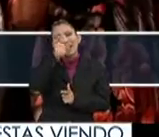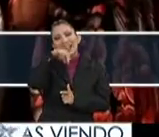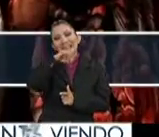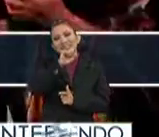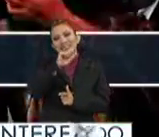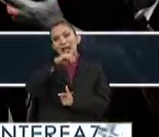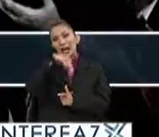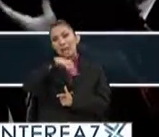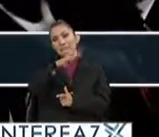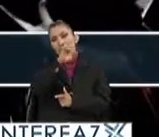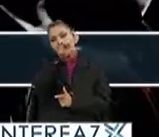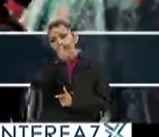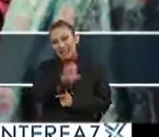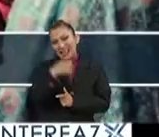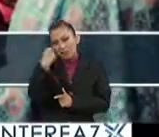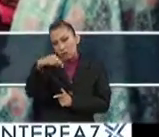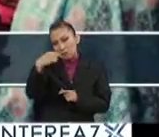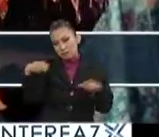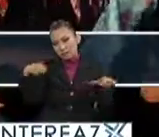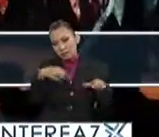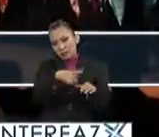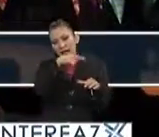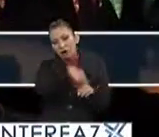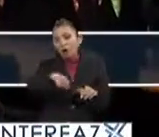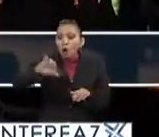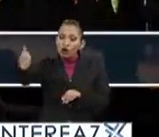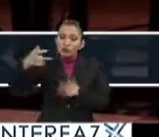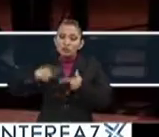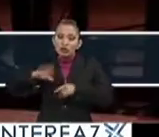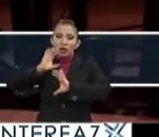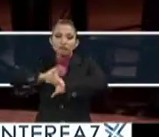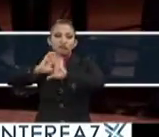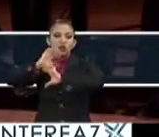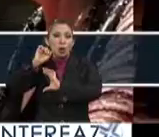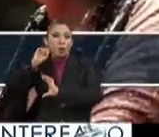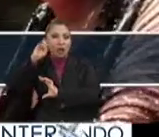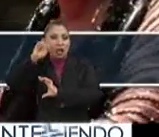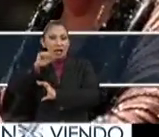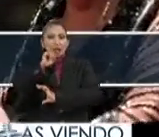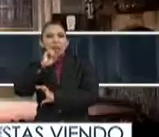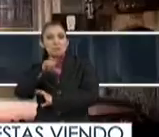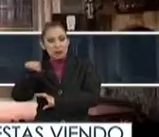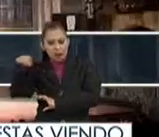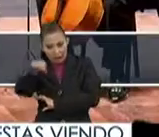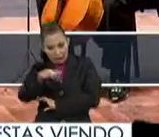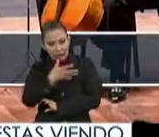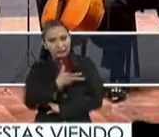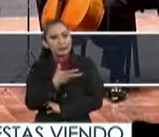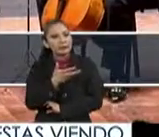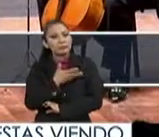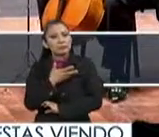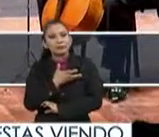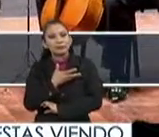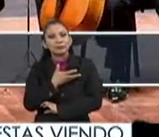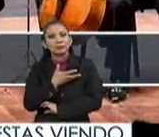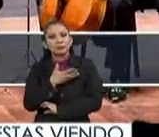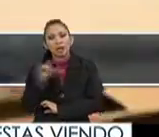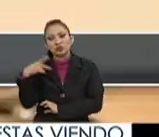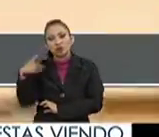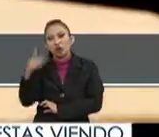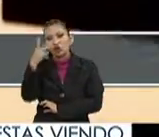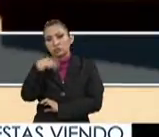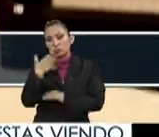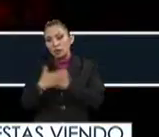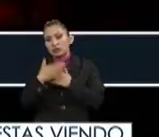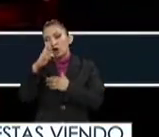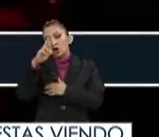más dedicado a las puestas en escena, digamos, óperas de cámara, hacen mucho ellos. Ahora tienen dos